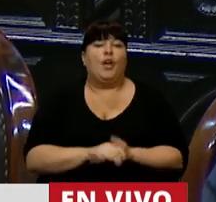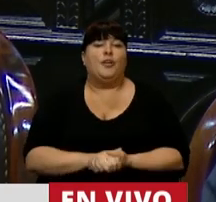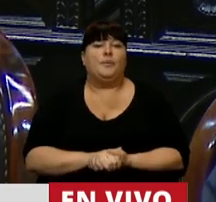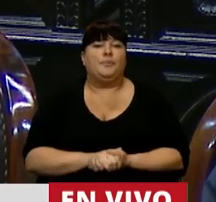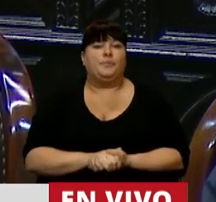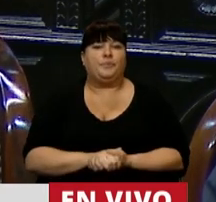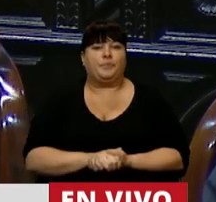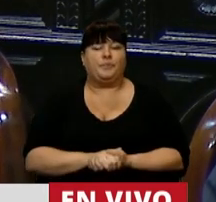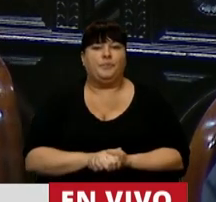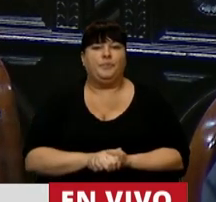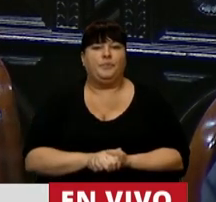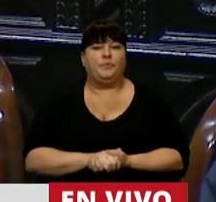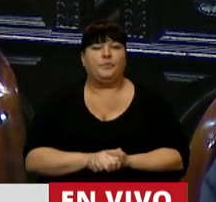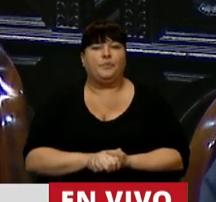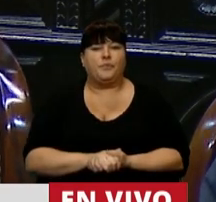estamos